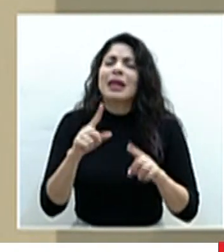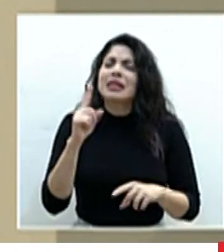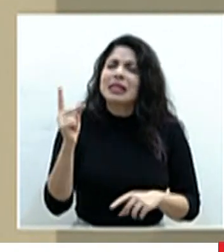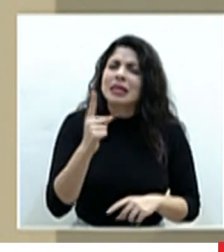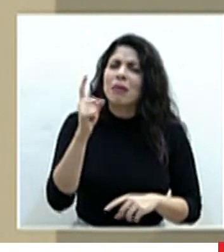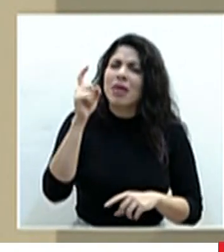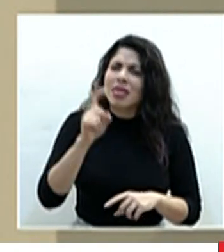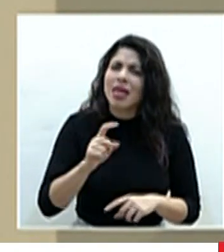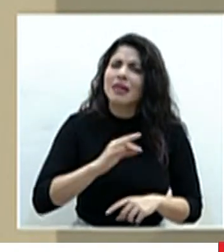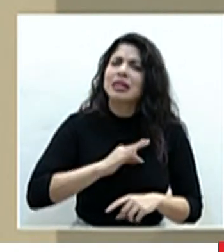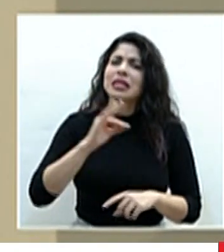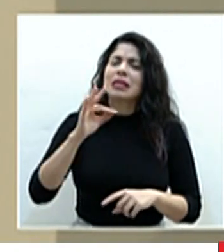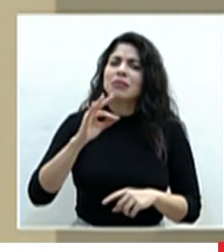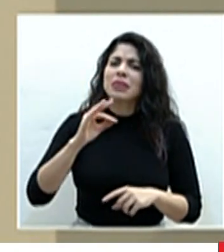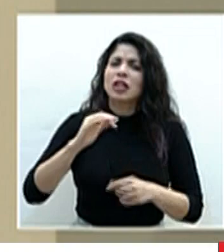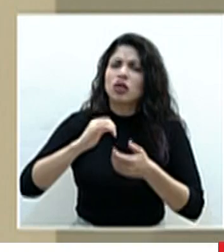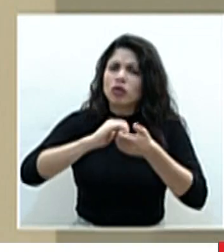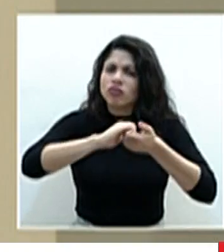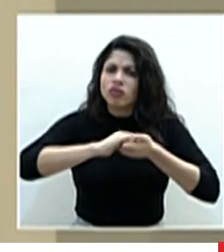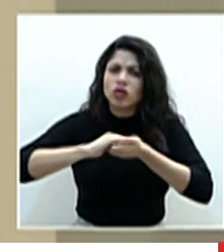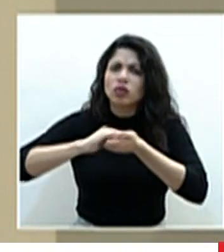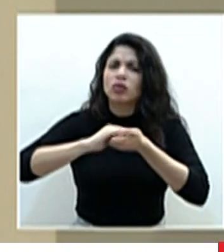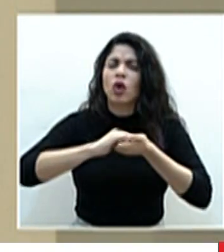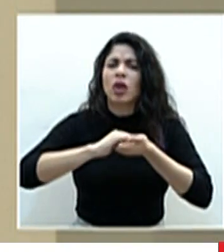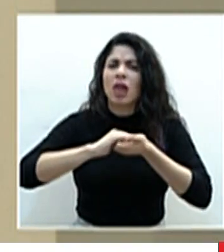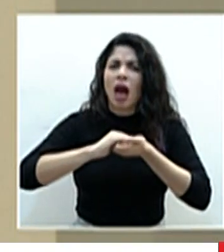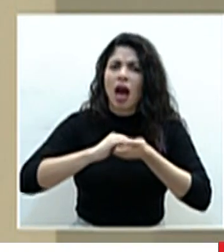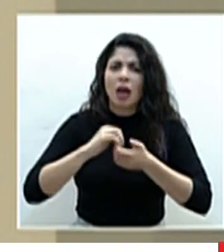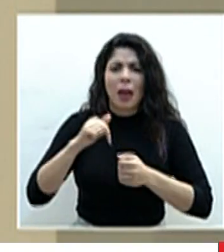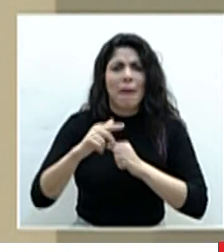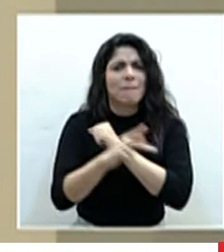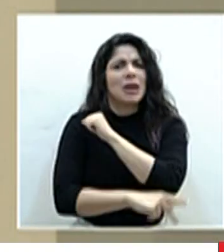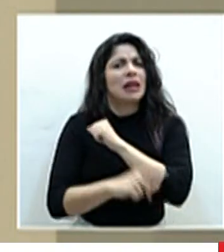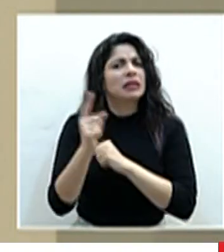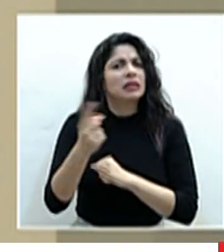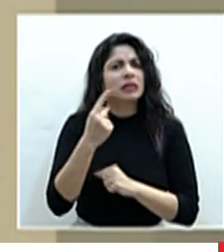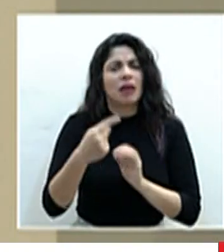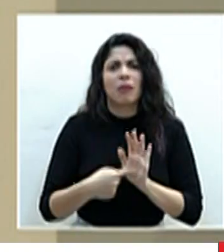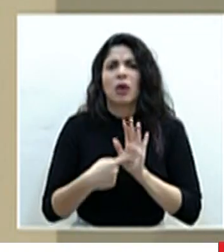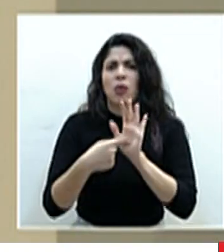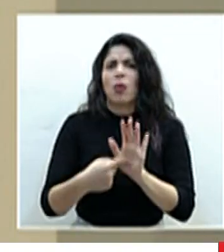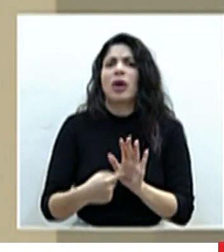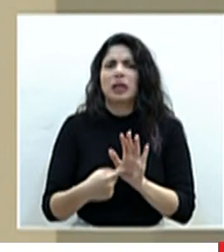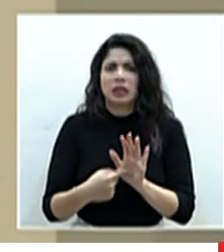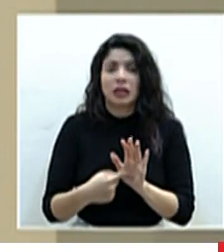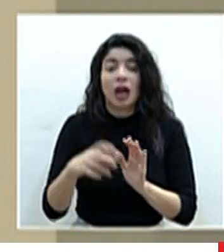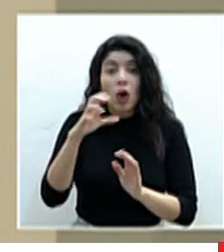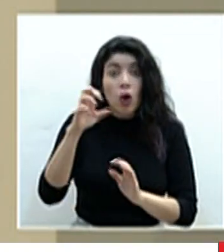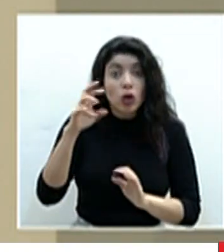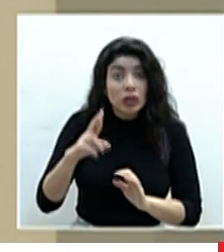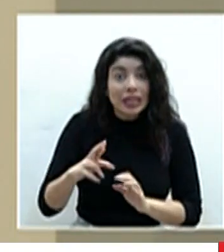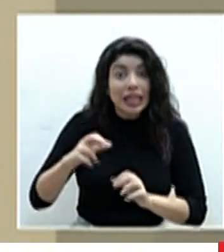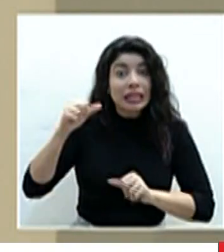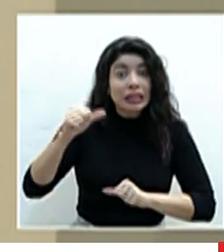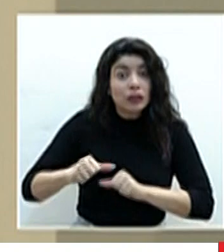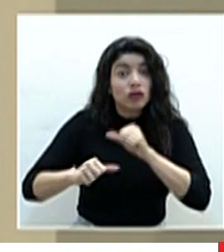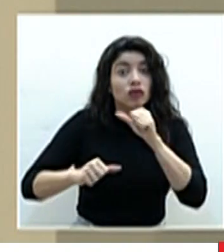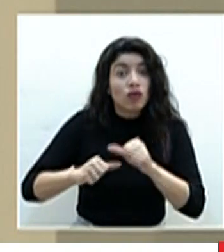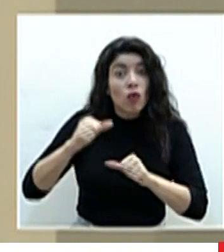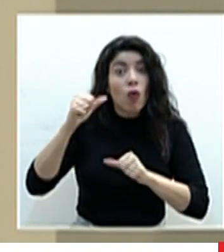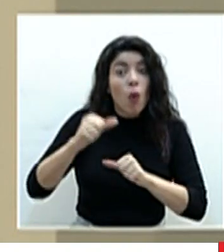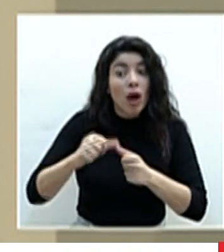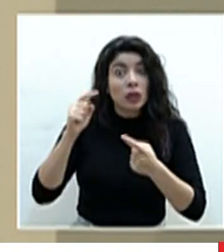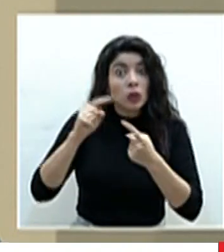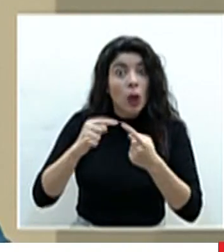el espíritu civilista y solidario que este país siempre ha demostrado. Los esfuerzos que Costa Rica ha hecho